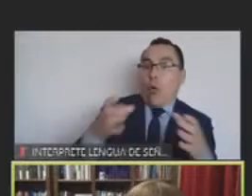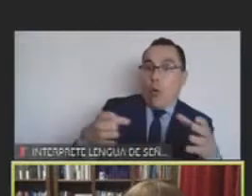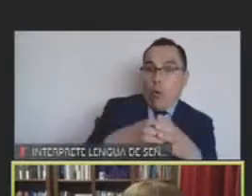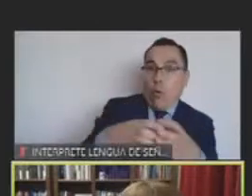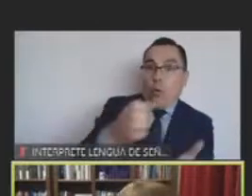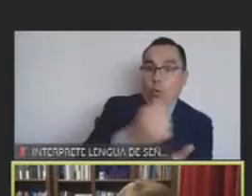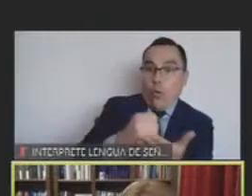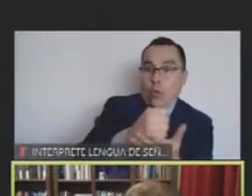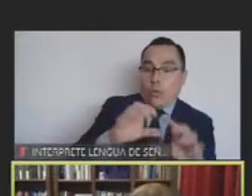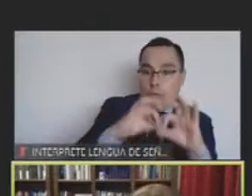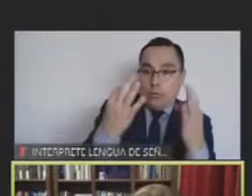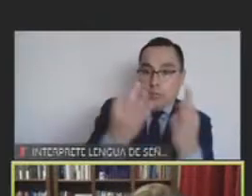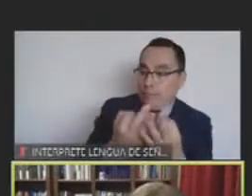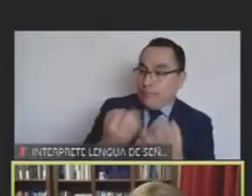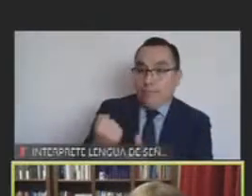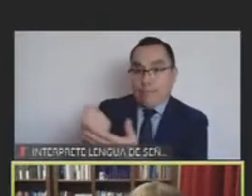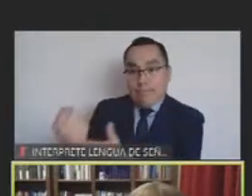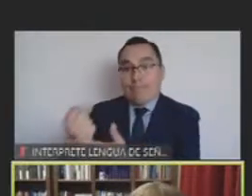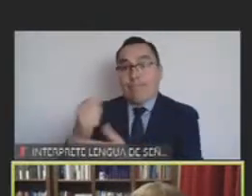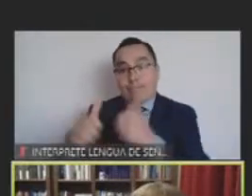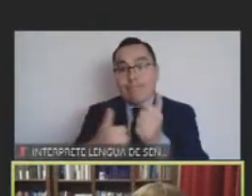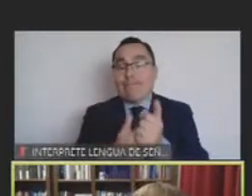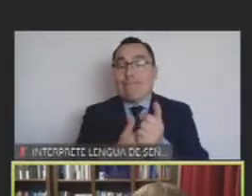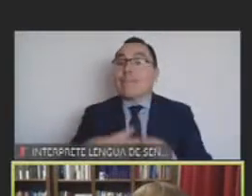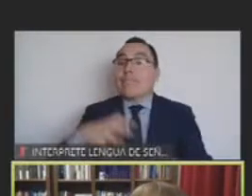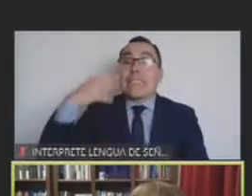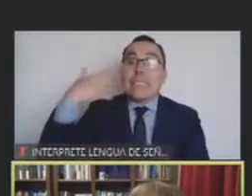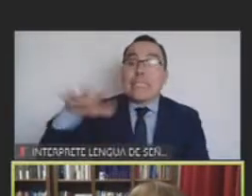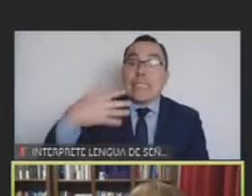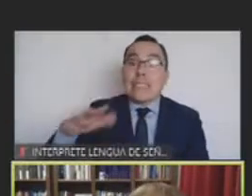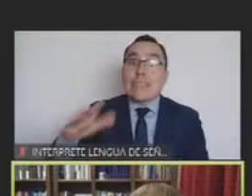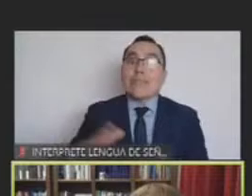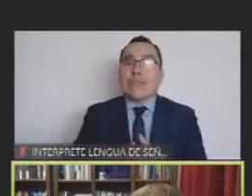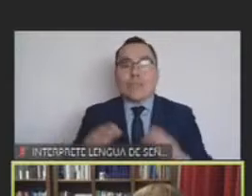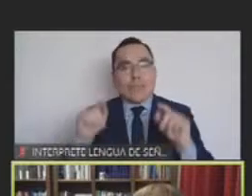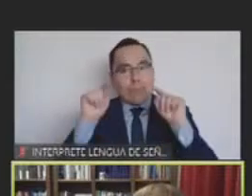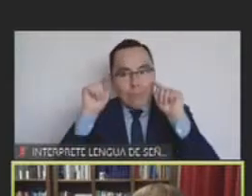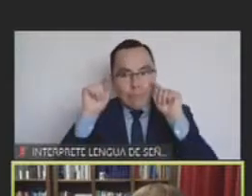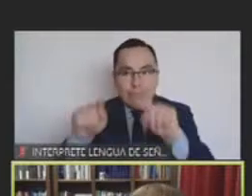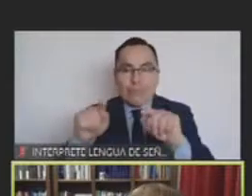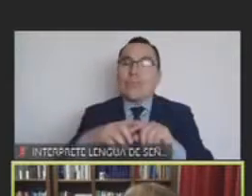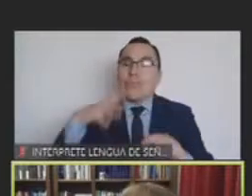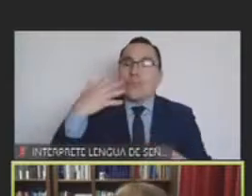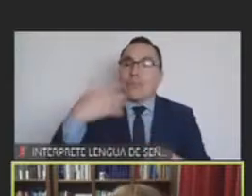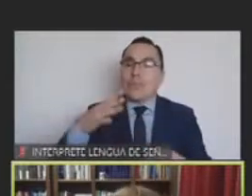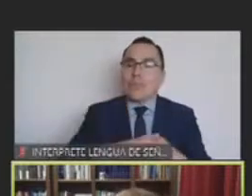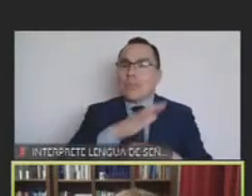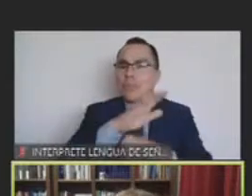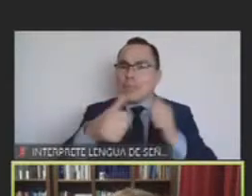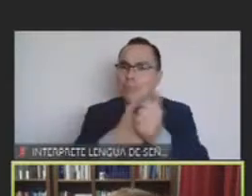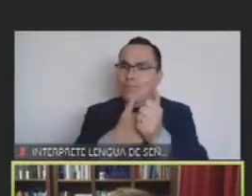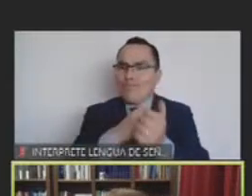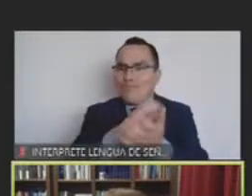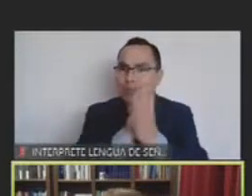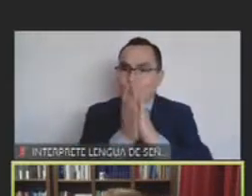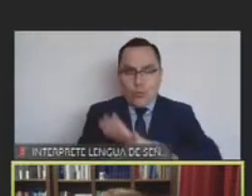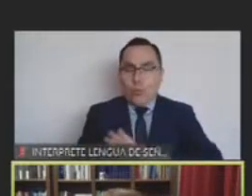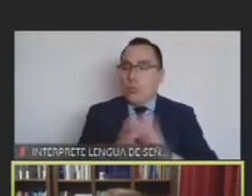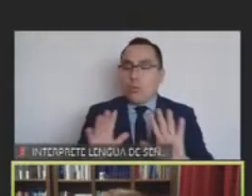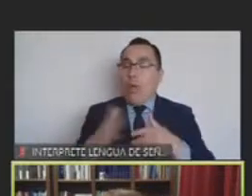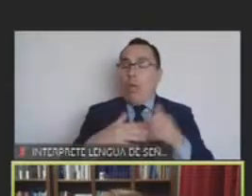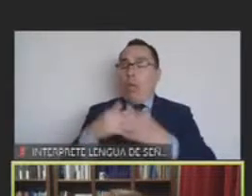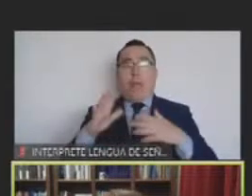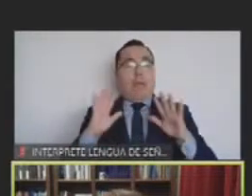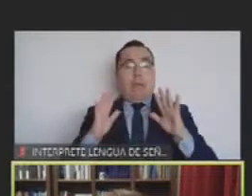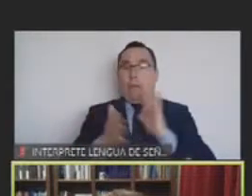apoyo. En ese sentido, es muy importante decir que no podemos dar absolutamente nada por hecho en